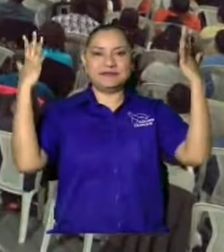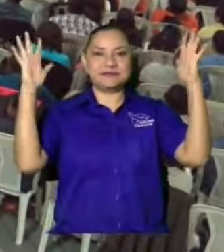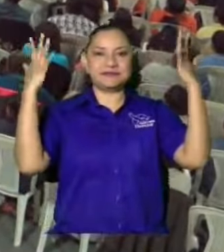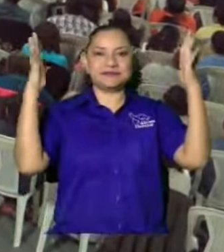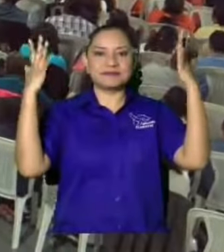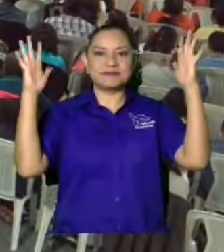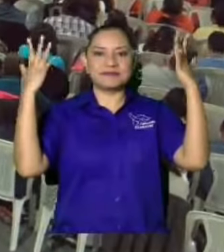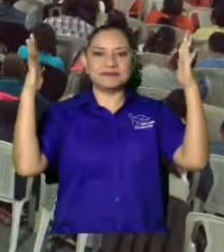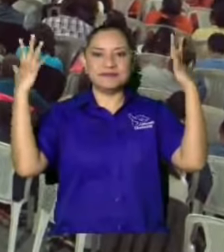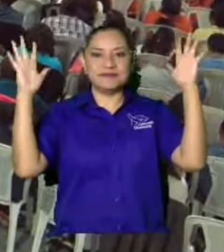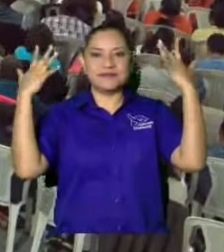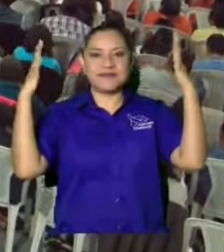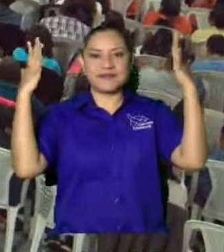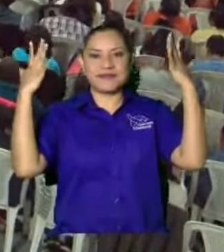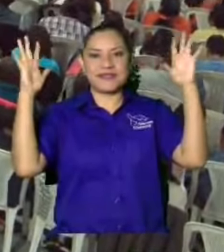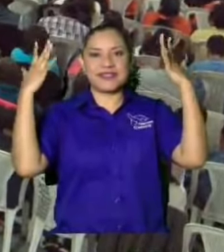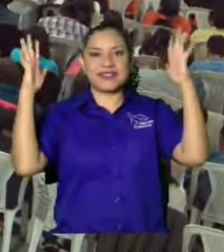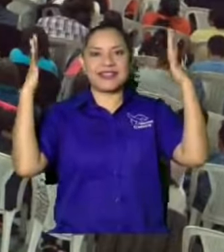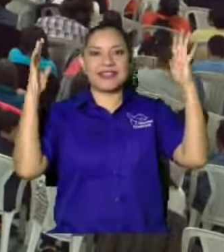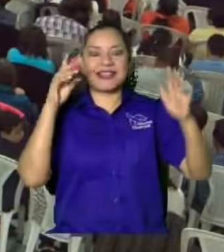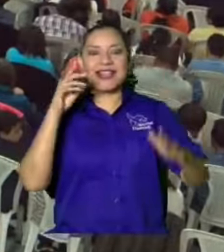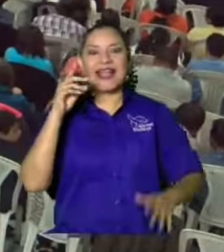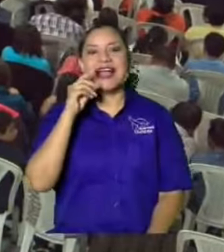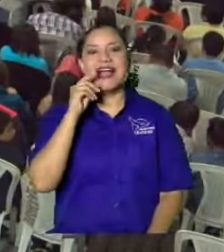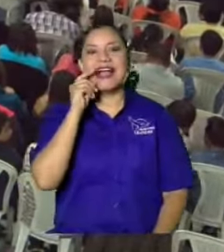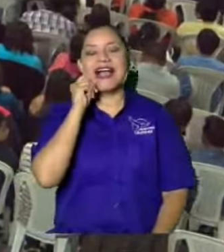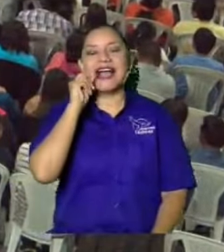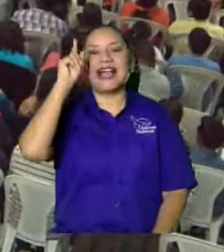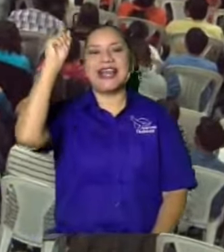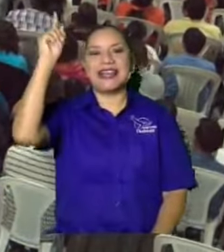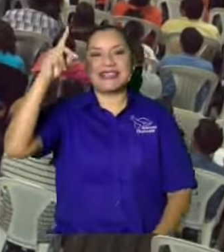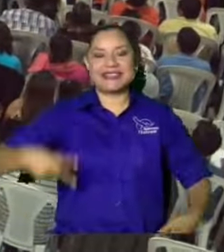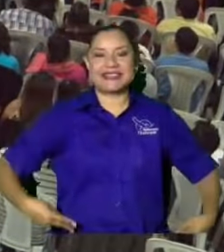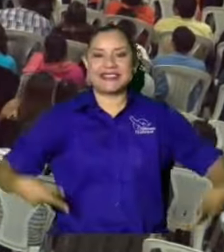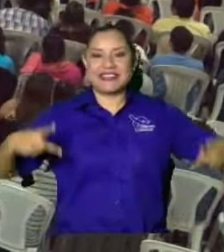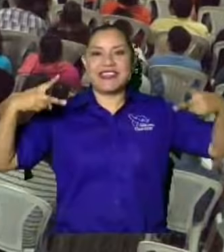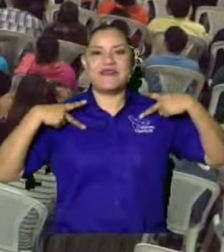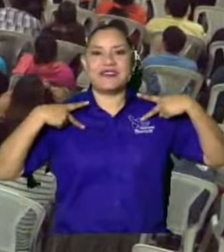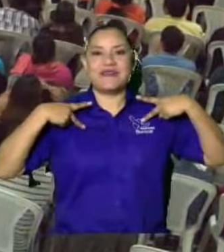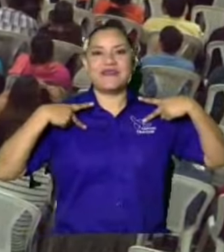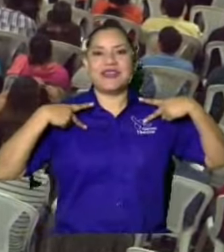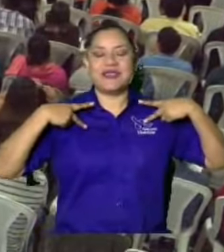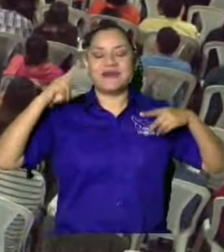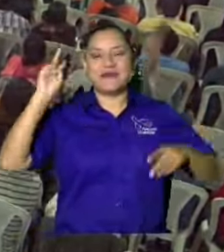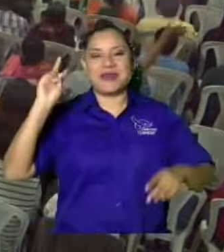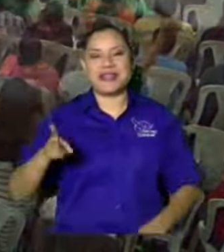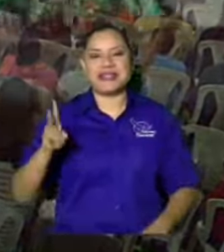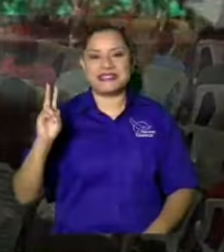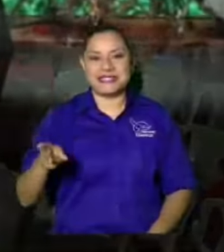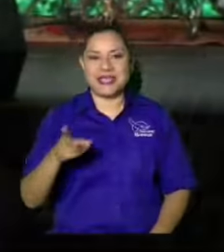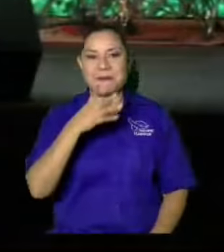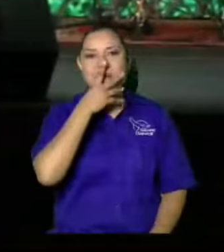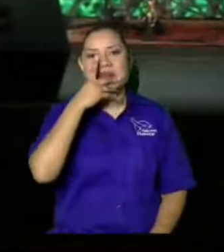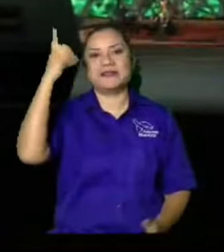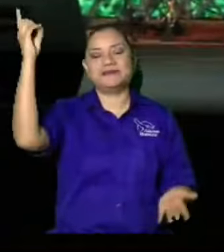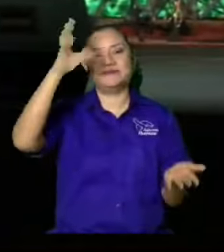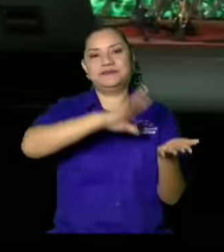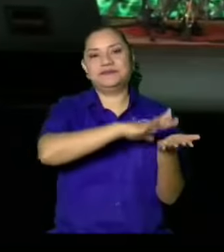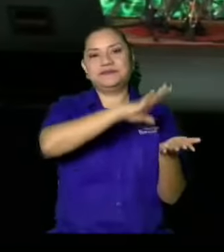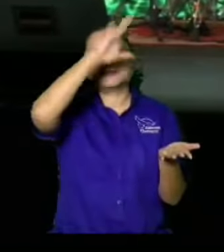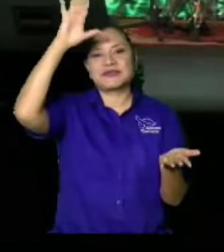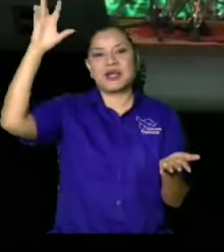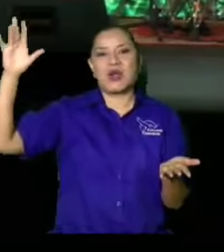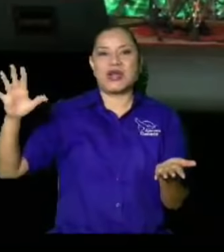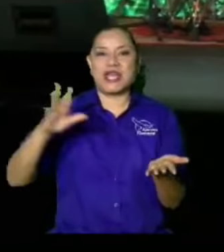Dele palmas al que vive, al que reina por los siglos de los siglos. ¿Cuántos dan un gloria a Dios? ¿Cuántos dan un